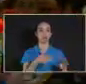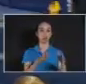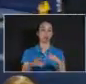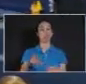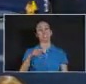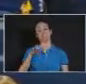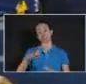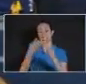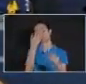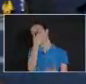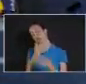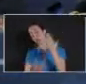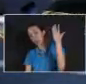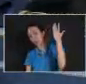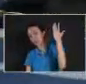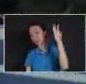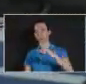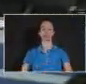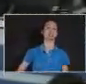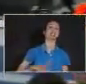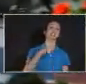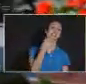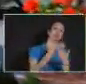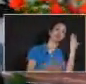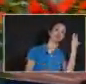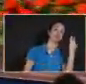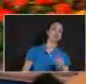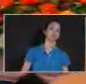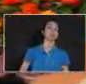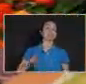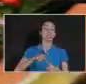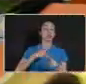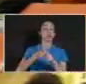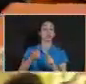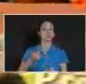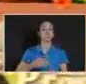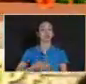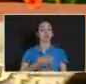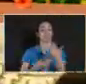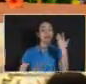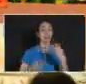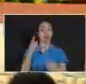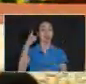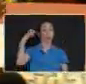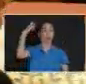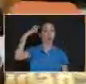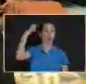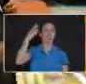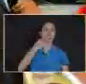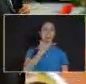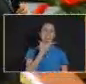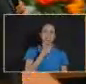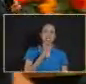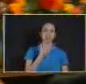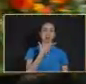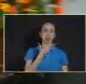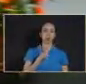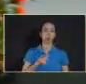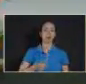fue. Cuando ya se va, a un profeta viejo, que hacía años que no